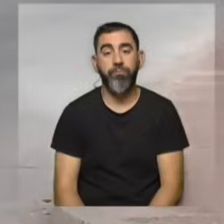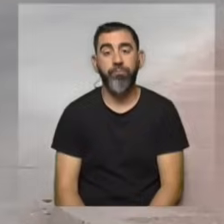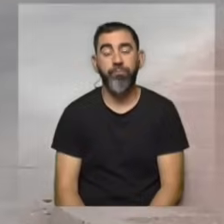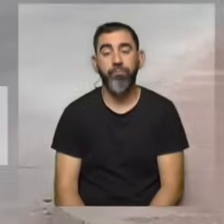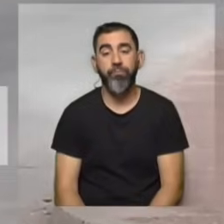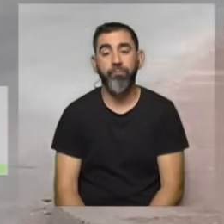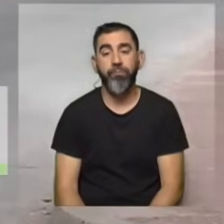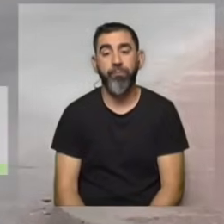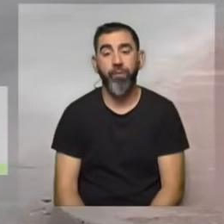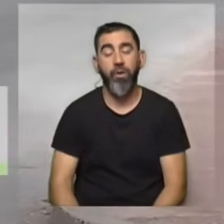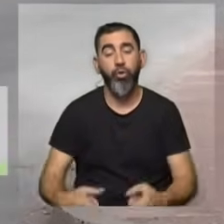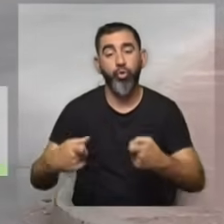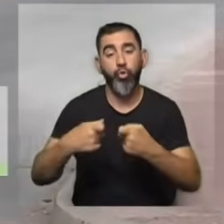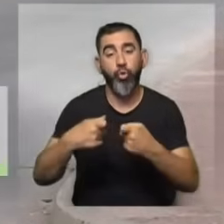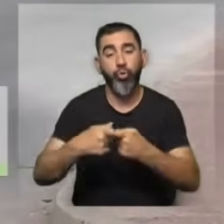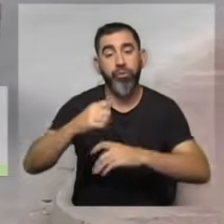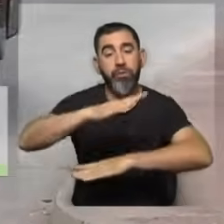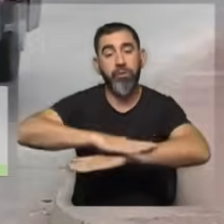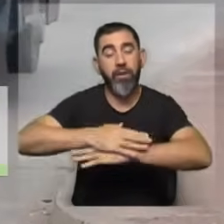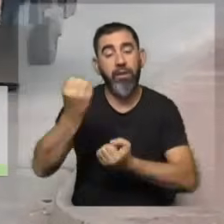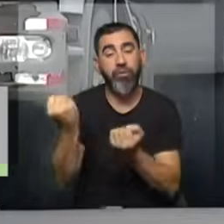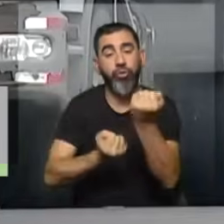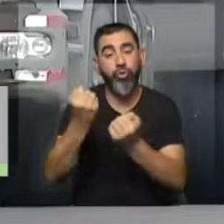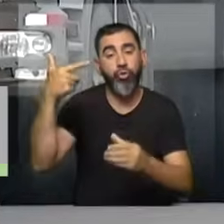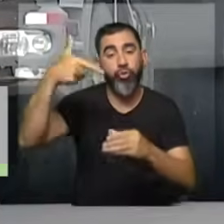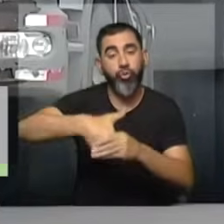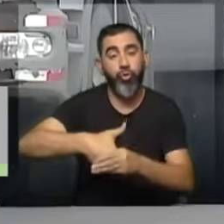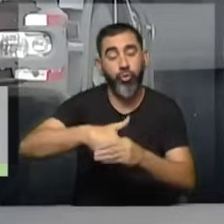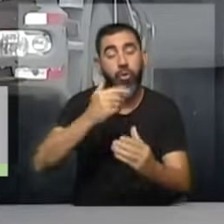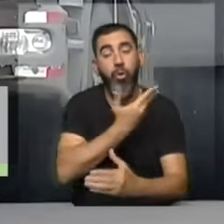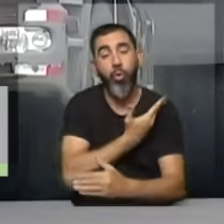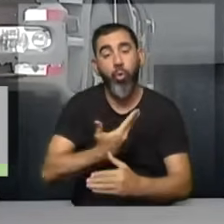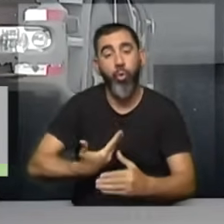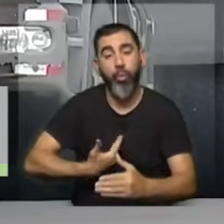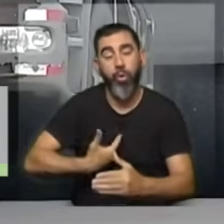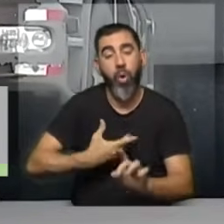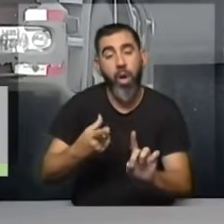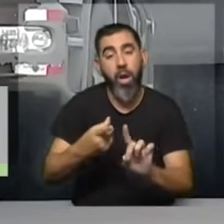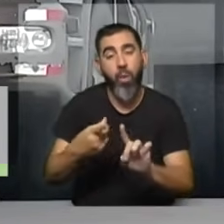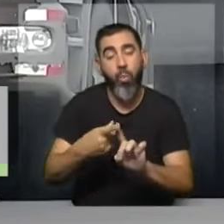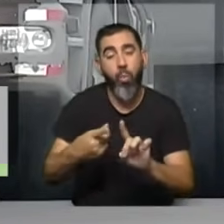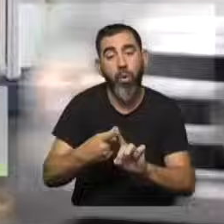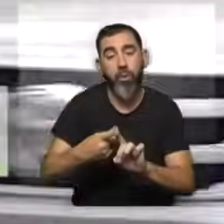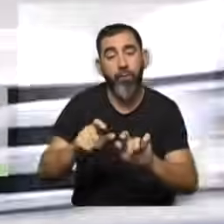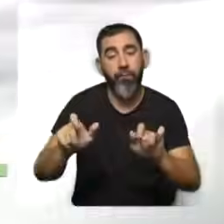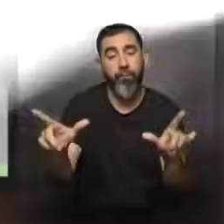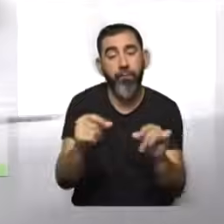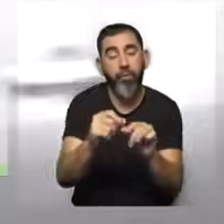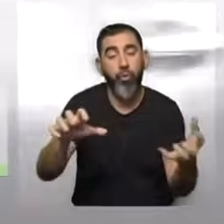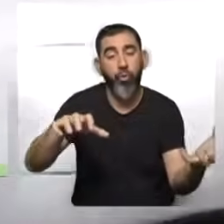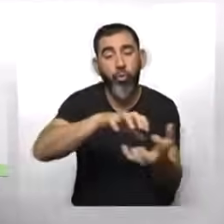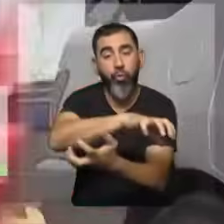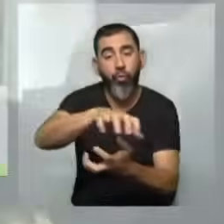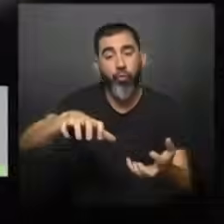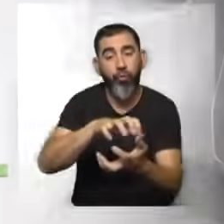hora la asociación de transportistas de combustible y el poder ejecutivo lograron un acuerdo para destravar el conflicto